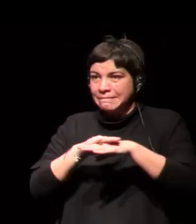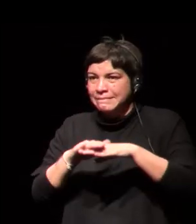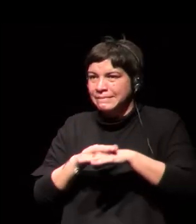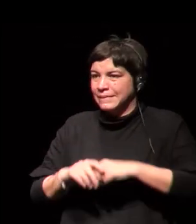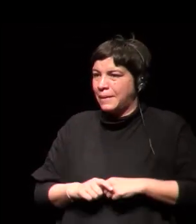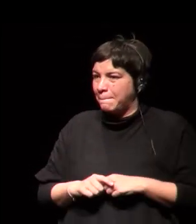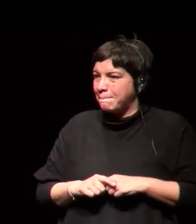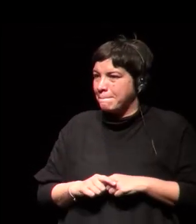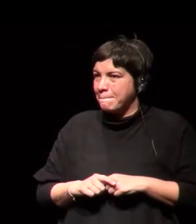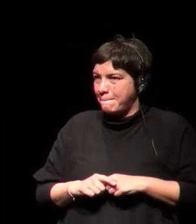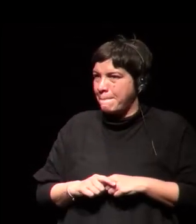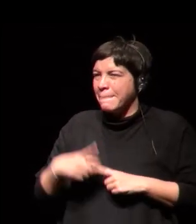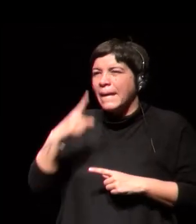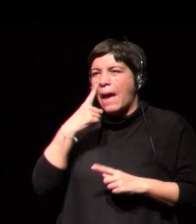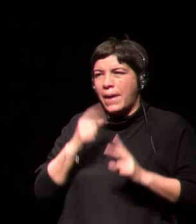vemos.